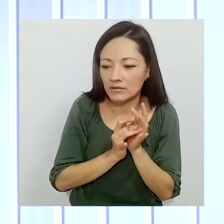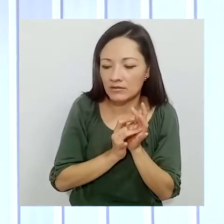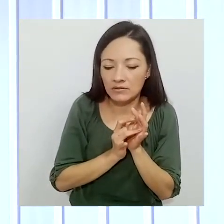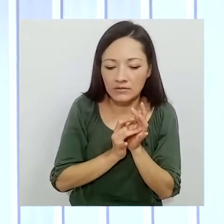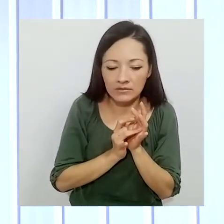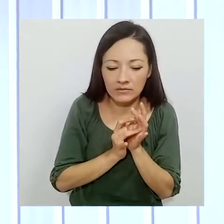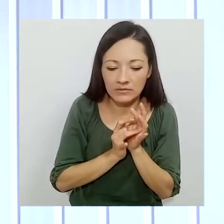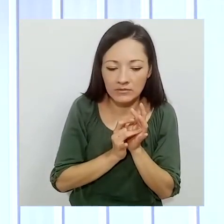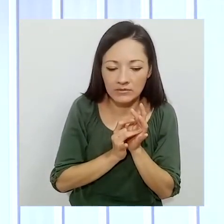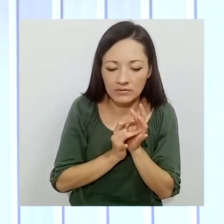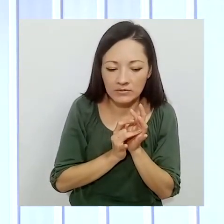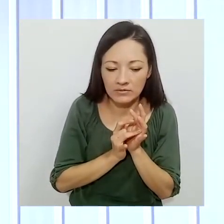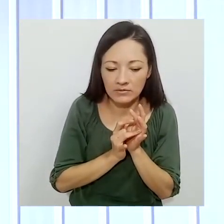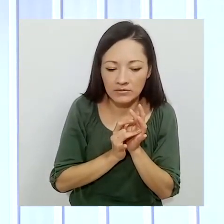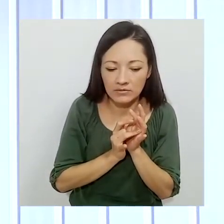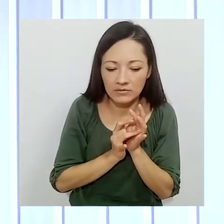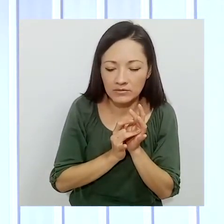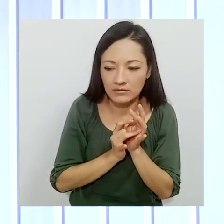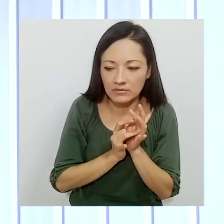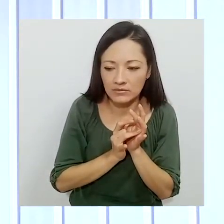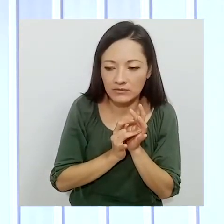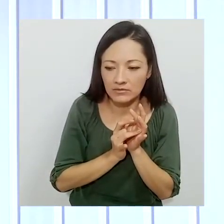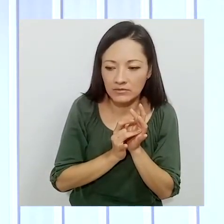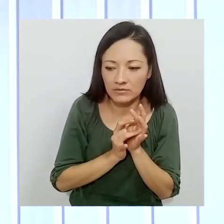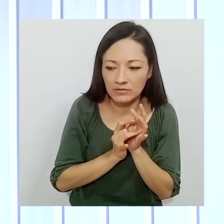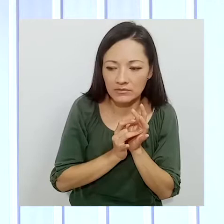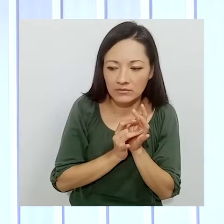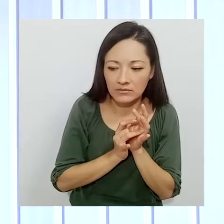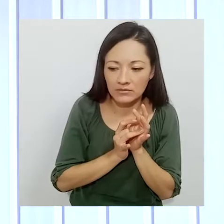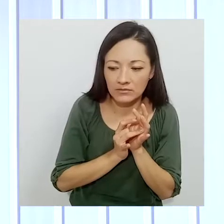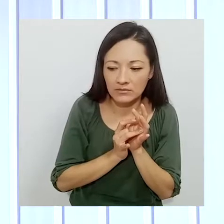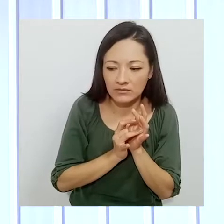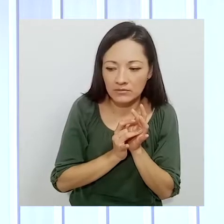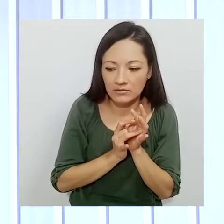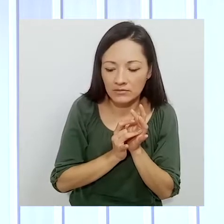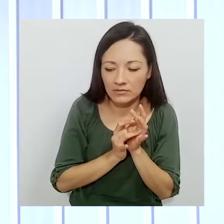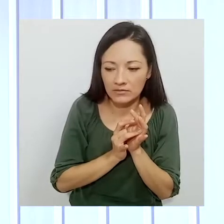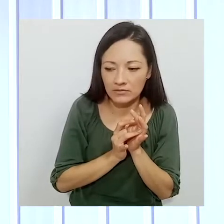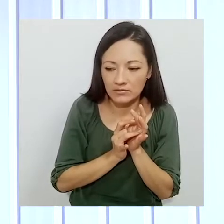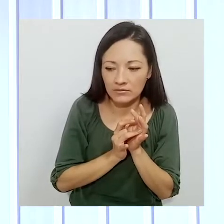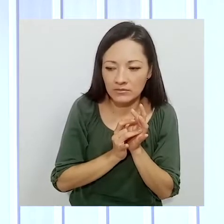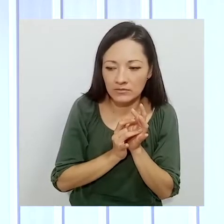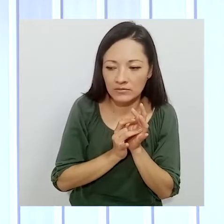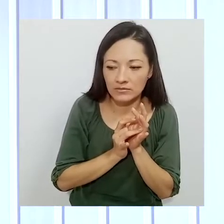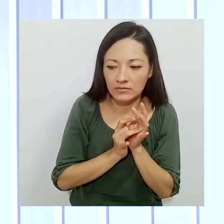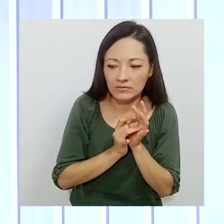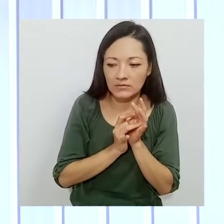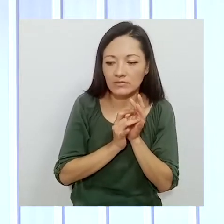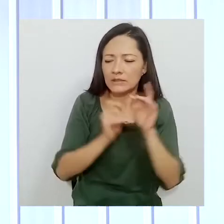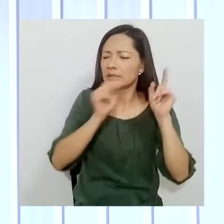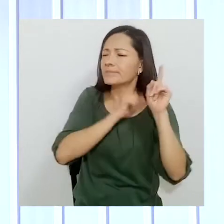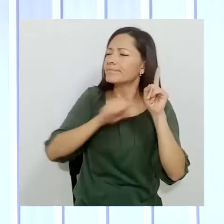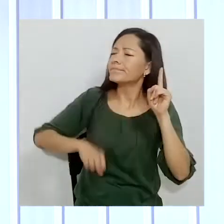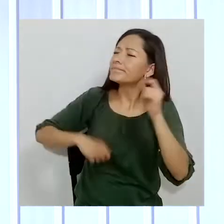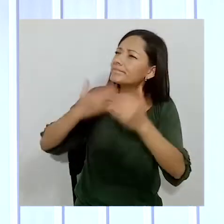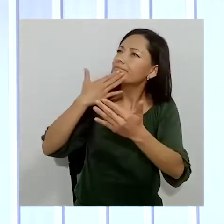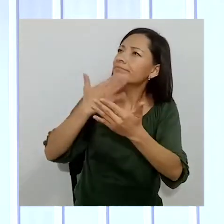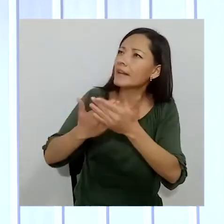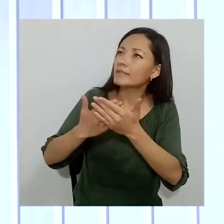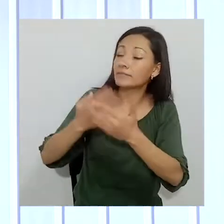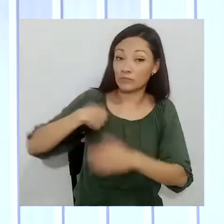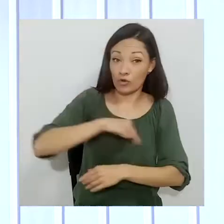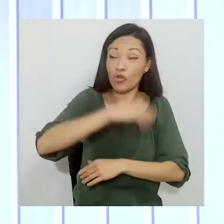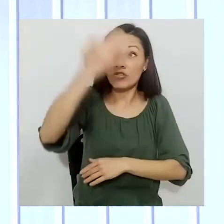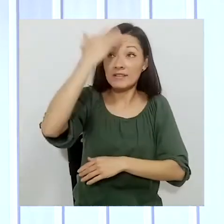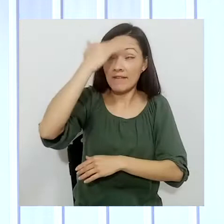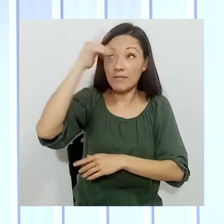verdad. Tu palabra es verdad. Jesús, no solamente tú nos diste las instrucciones para el camino, no